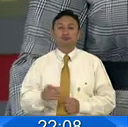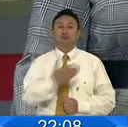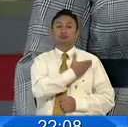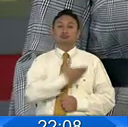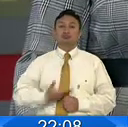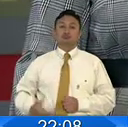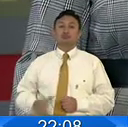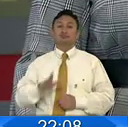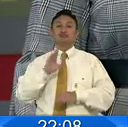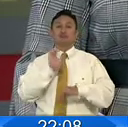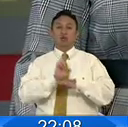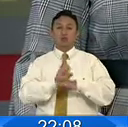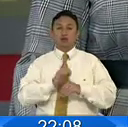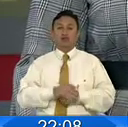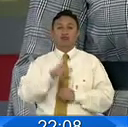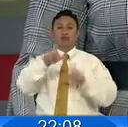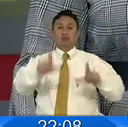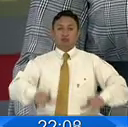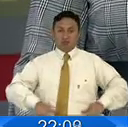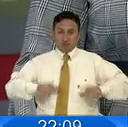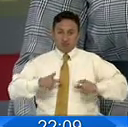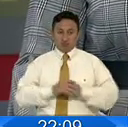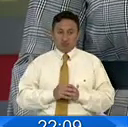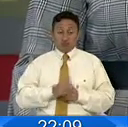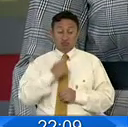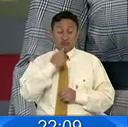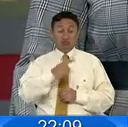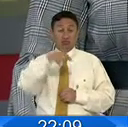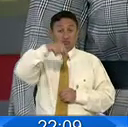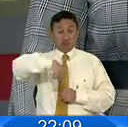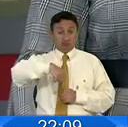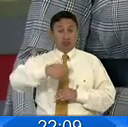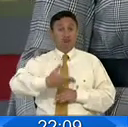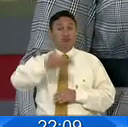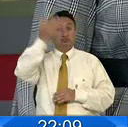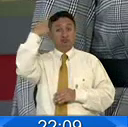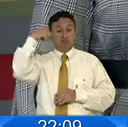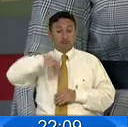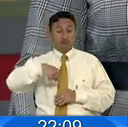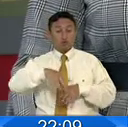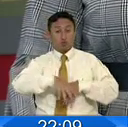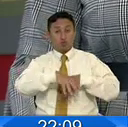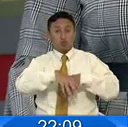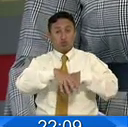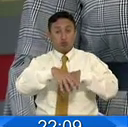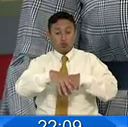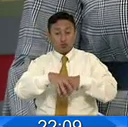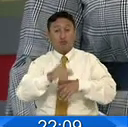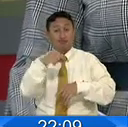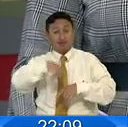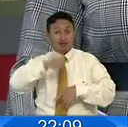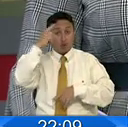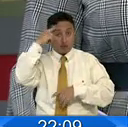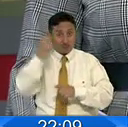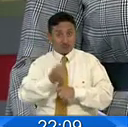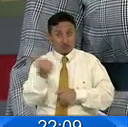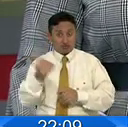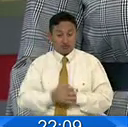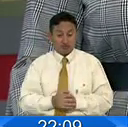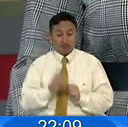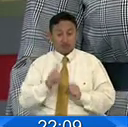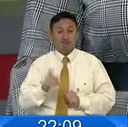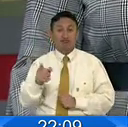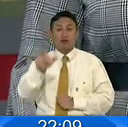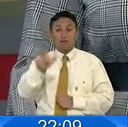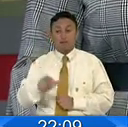El presidente de la República, Lenín Moreno, insistió en el golpe de Estado que se pretendió dar durante las manifestaciones y que para el efecto se contrataron